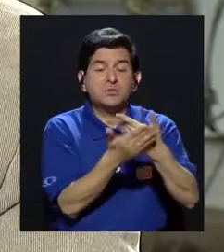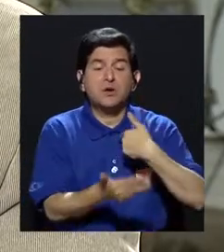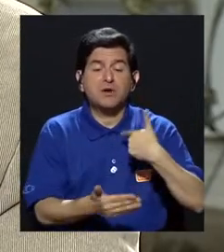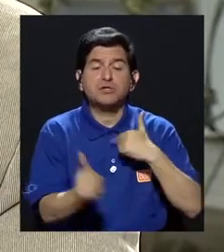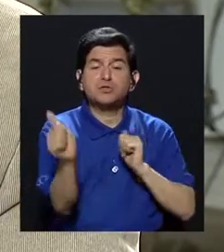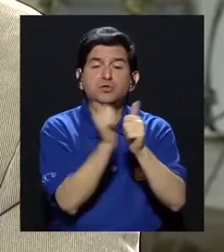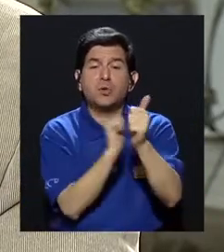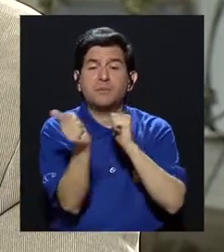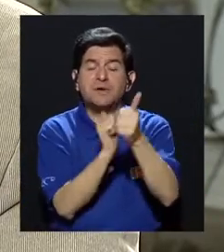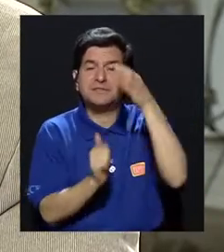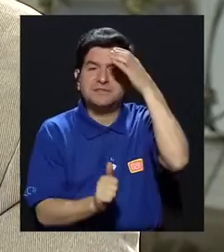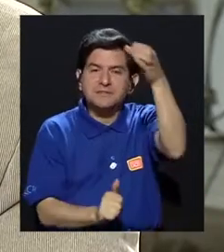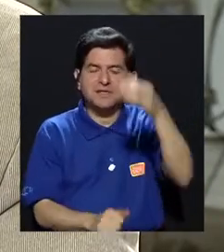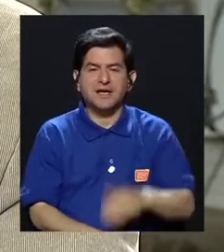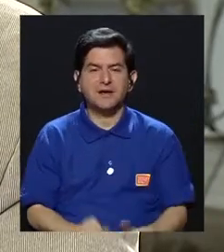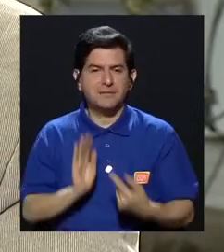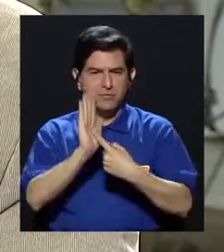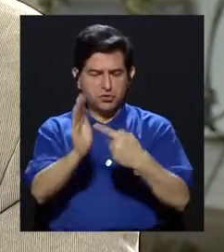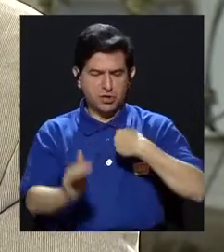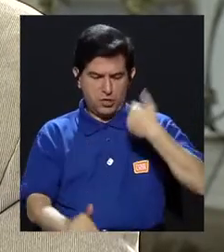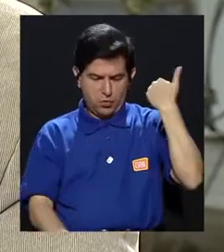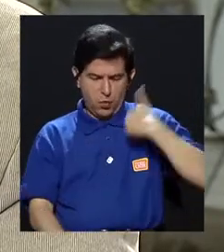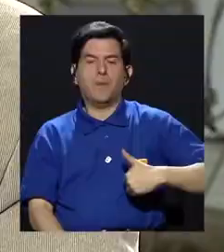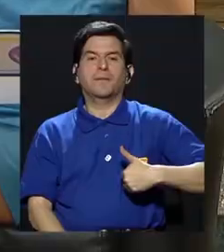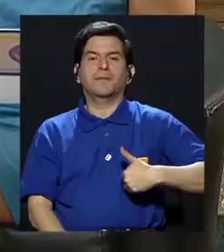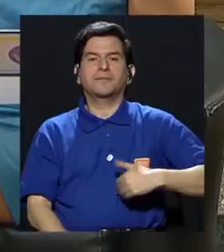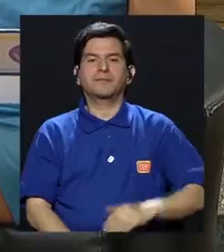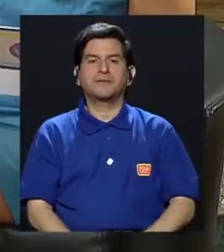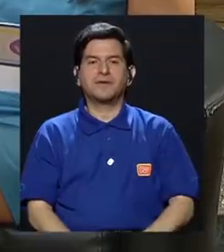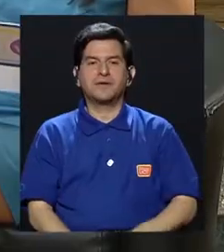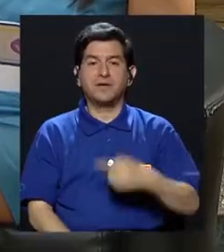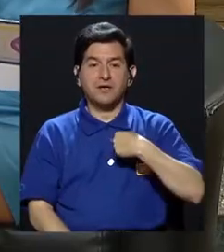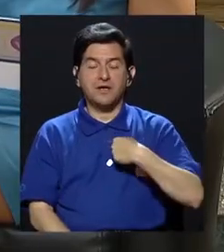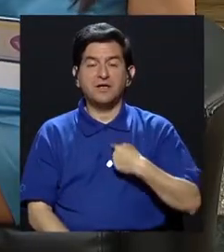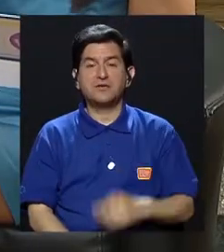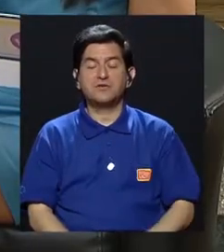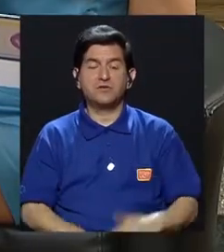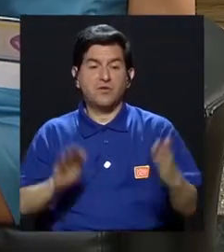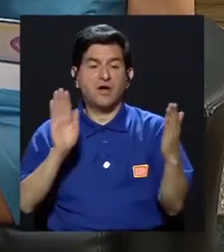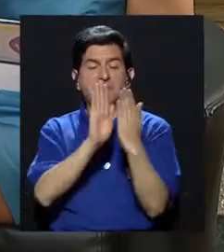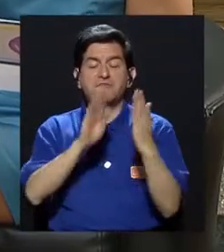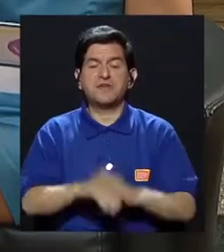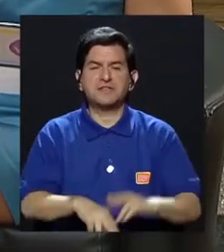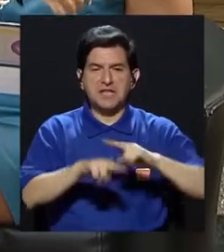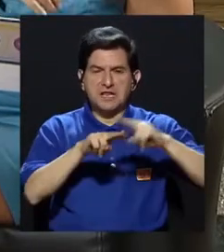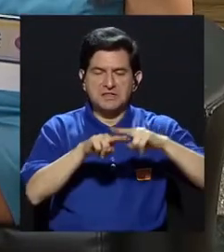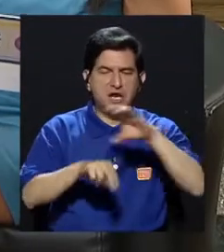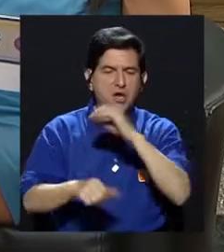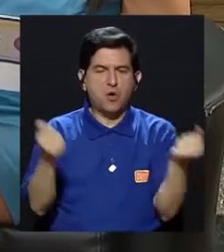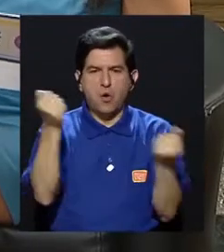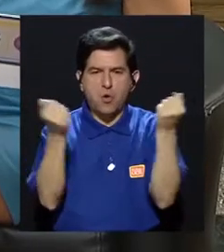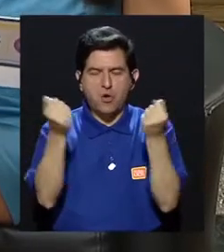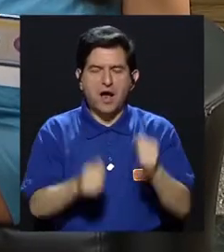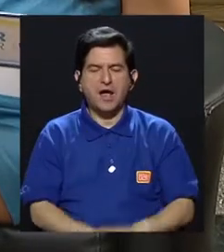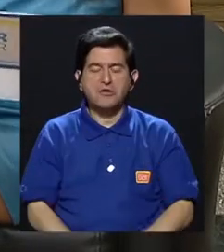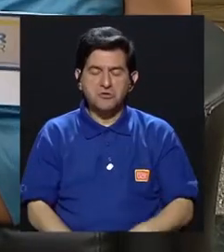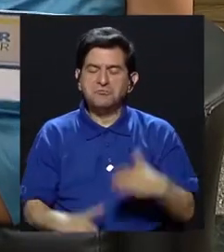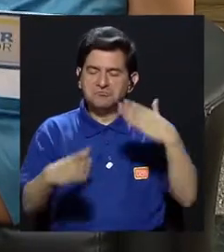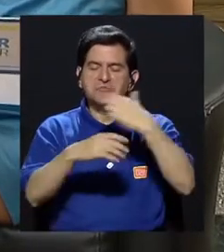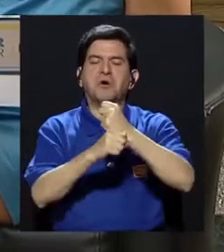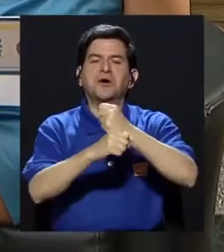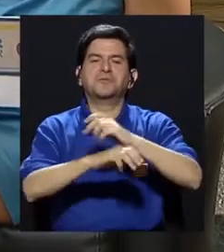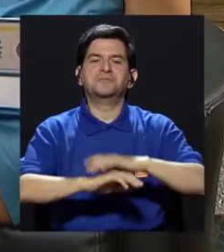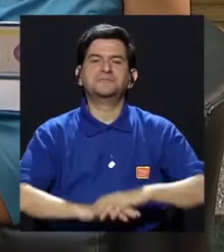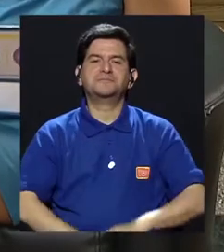que yo tengo que pasar en la cultura para que se demuestre que soy hombre. Y si me le tengo que tirar al tren o a un carro para demostrar que soy hombre, lo voy a